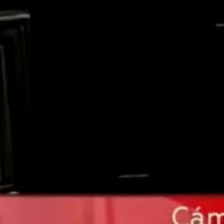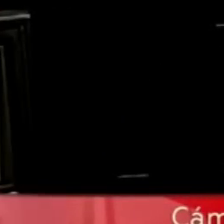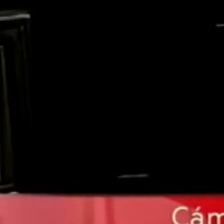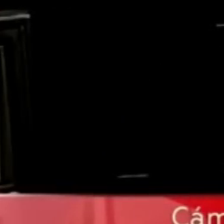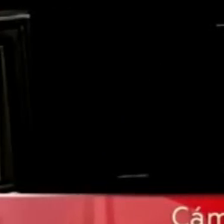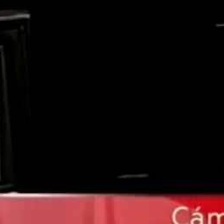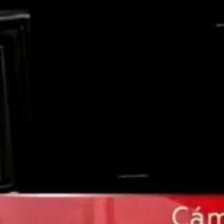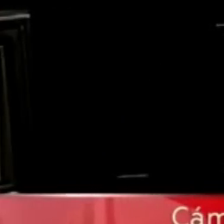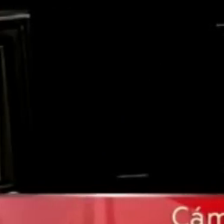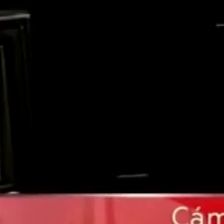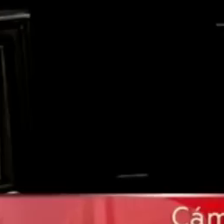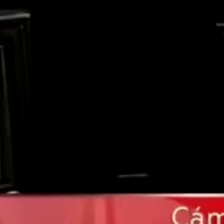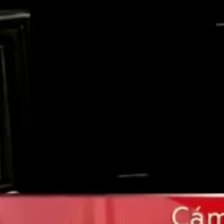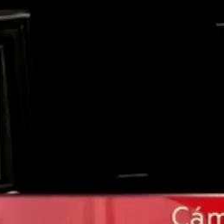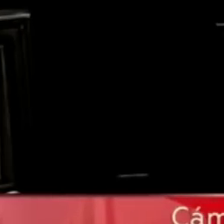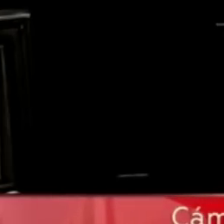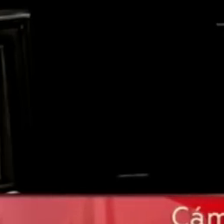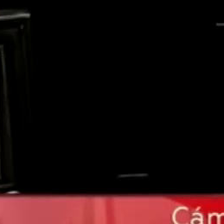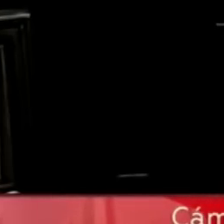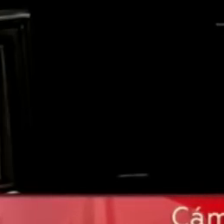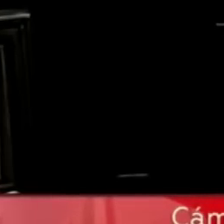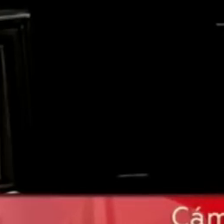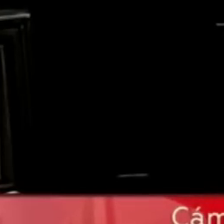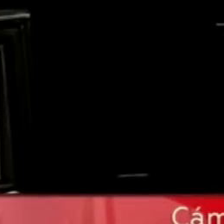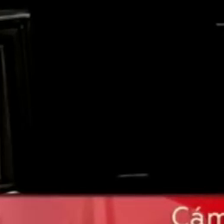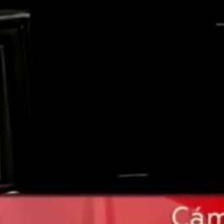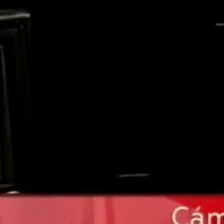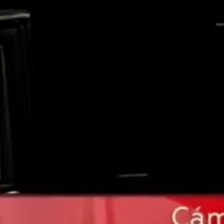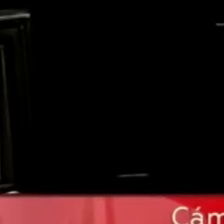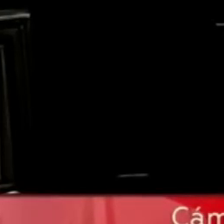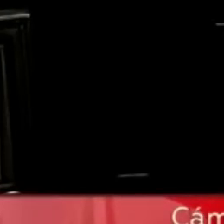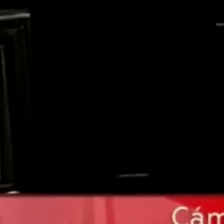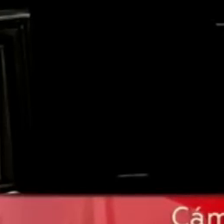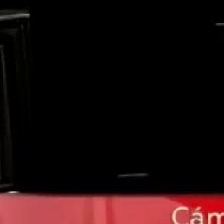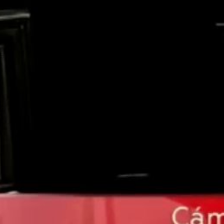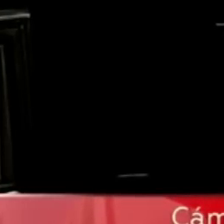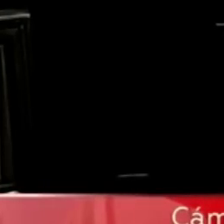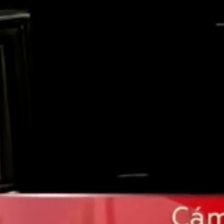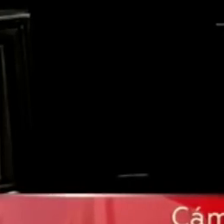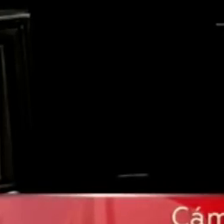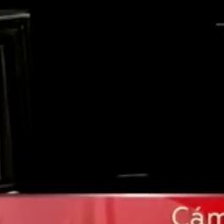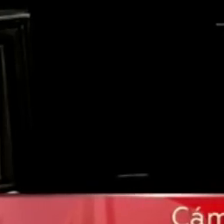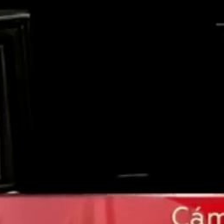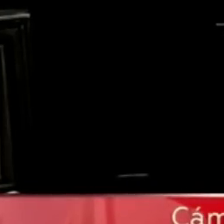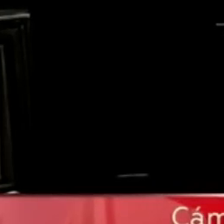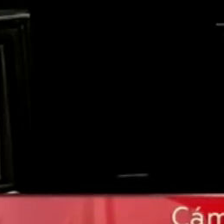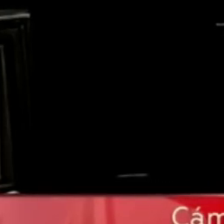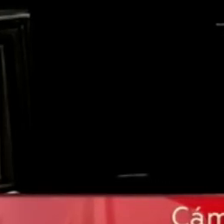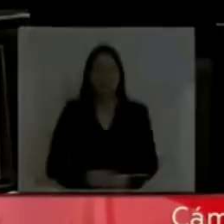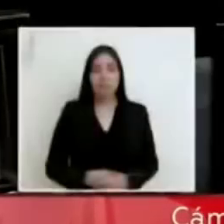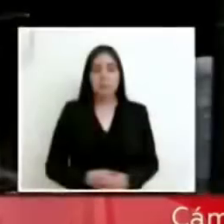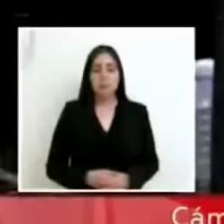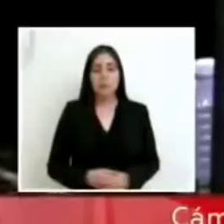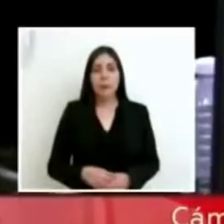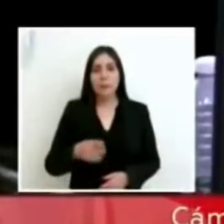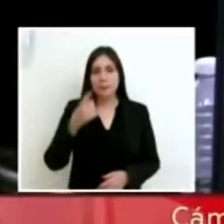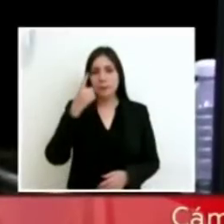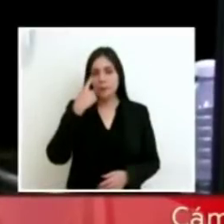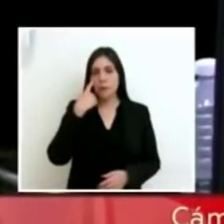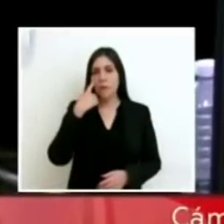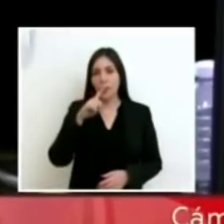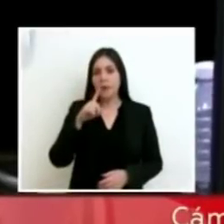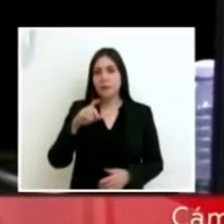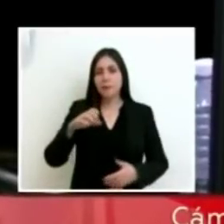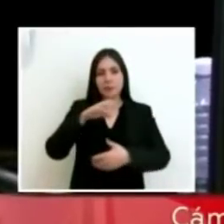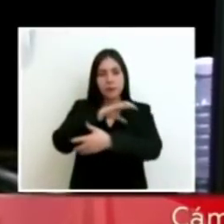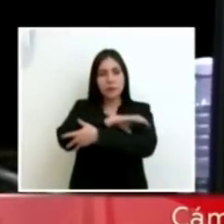el hoy presidente de México, Andrés Manuel López Obrador, para formar parte de la coalición Juntos Haremos Historia. Y con eso